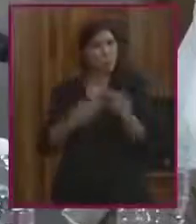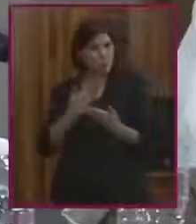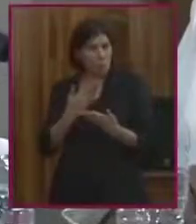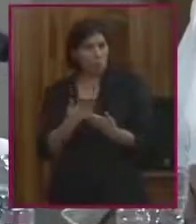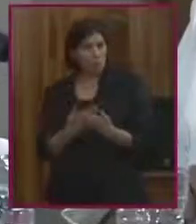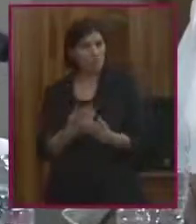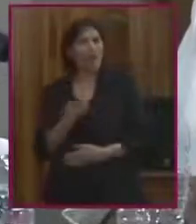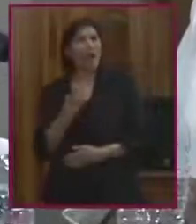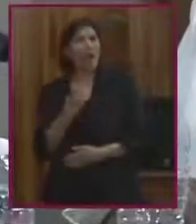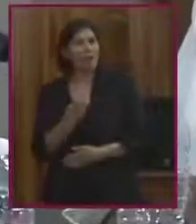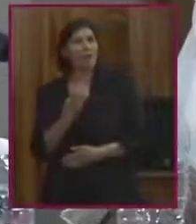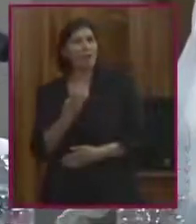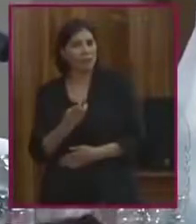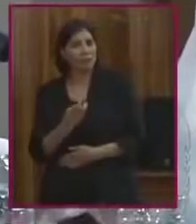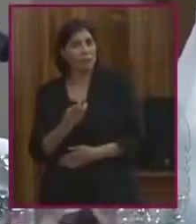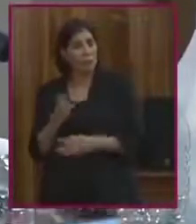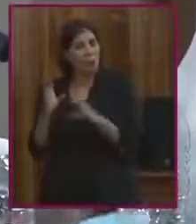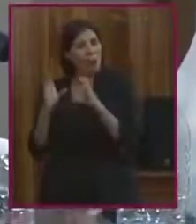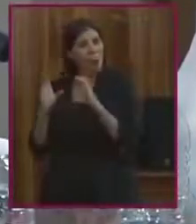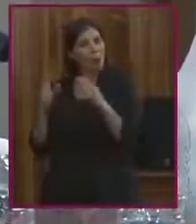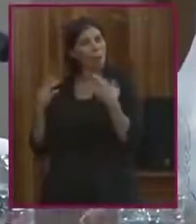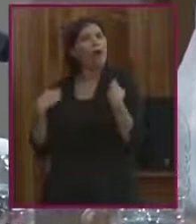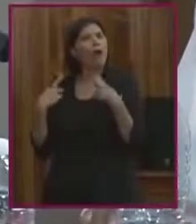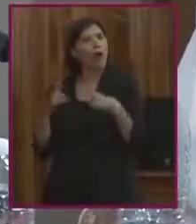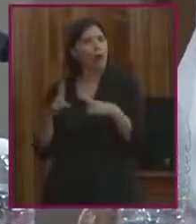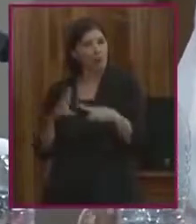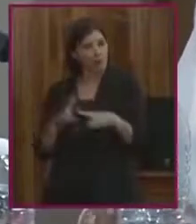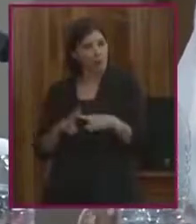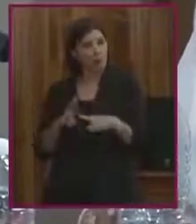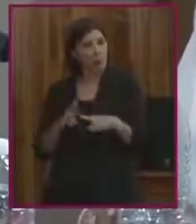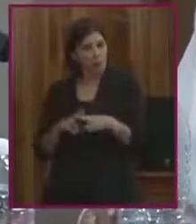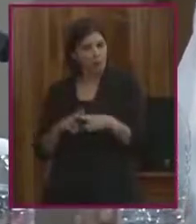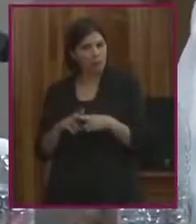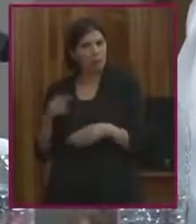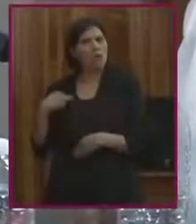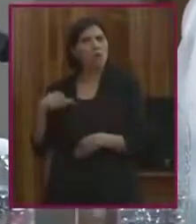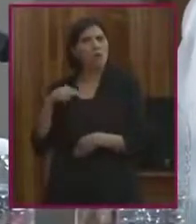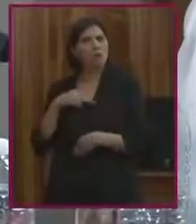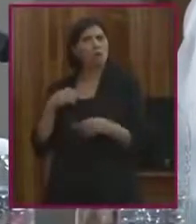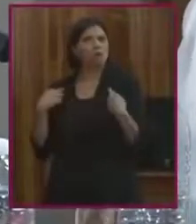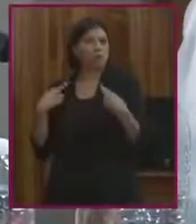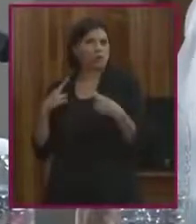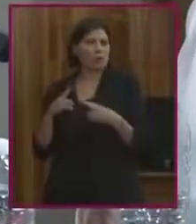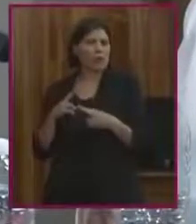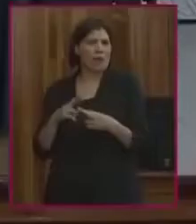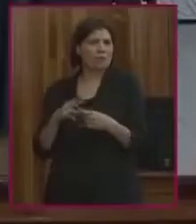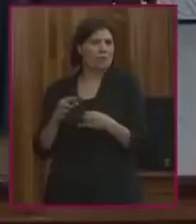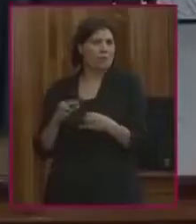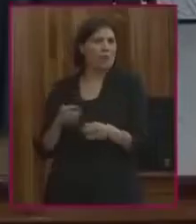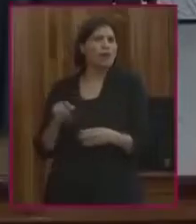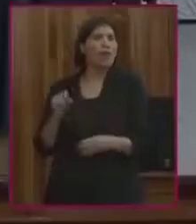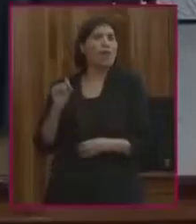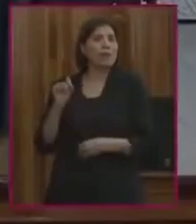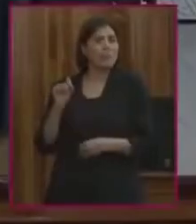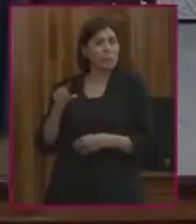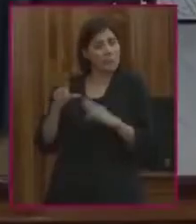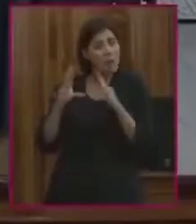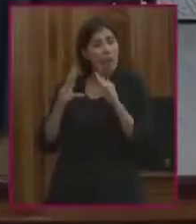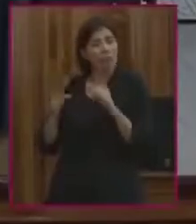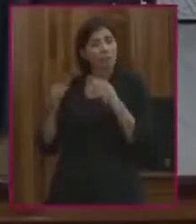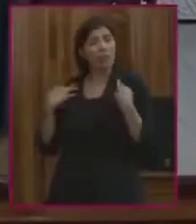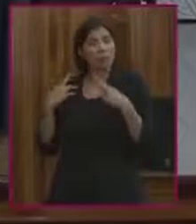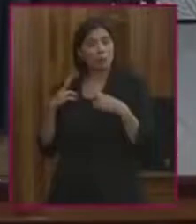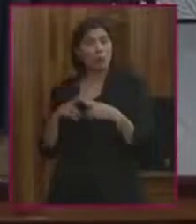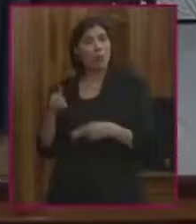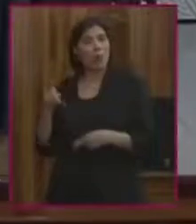esto, que no se descuide al maestro y que no se nos deje en último término también a quienes estamos formando a los maestros, porque finalmente son